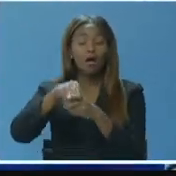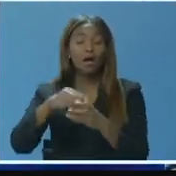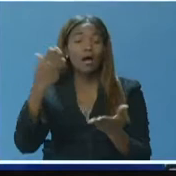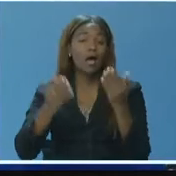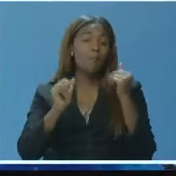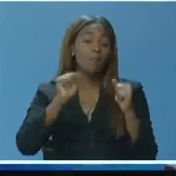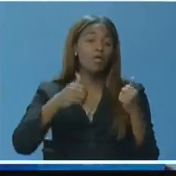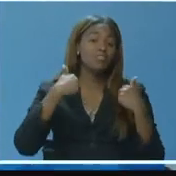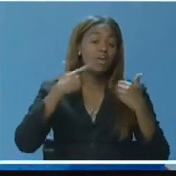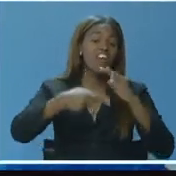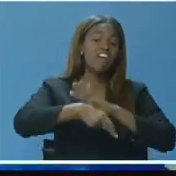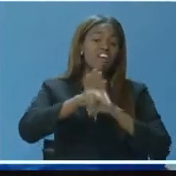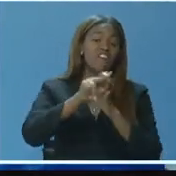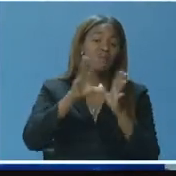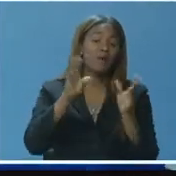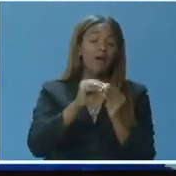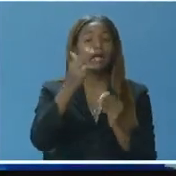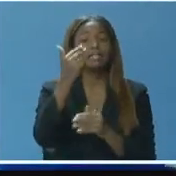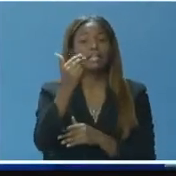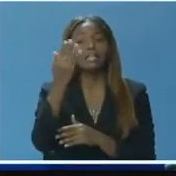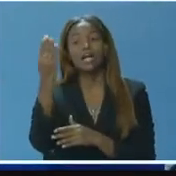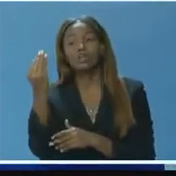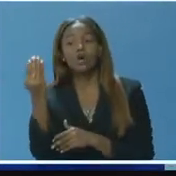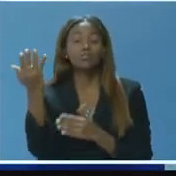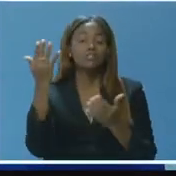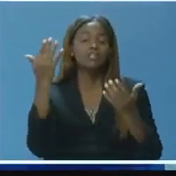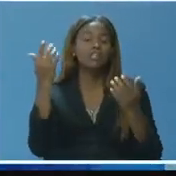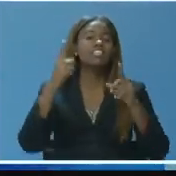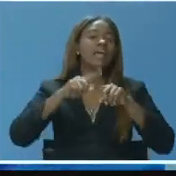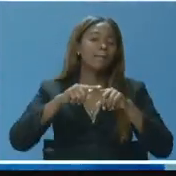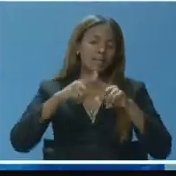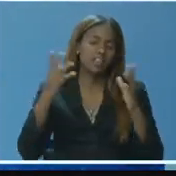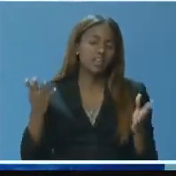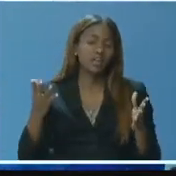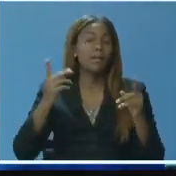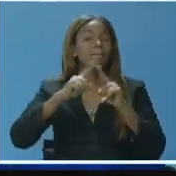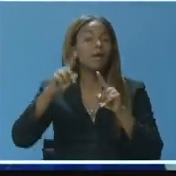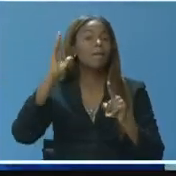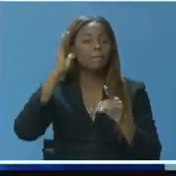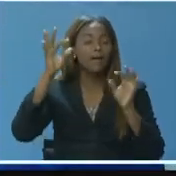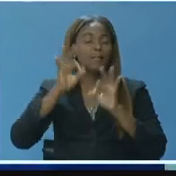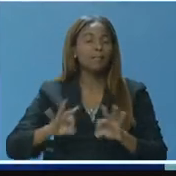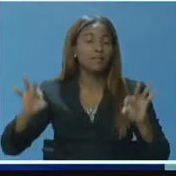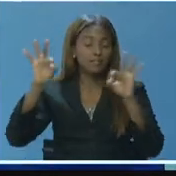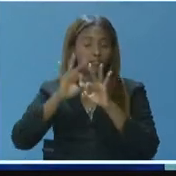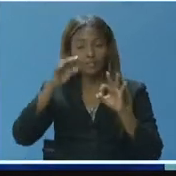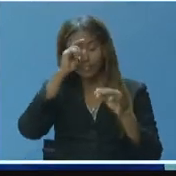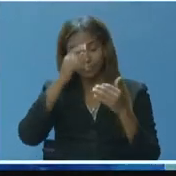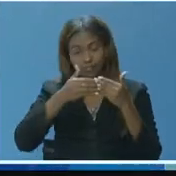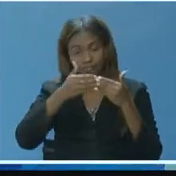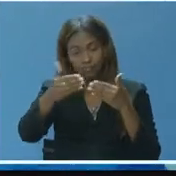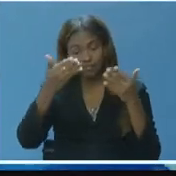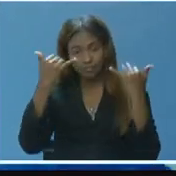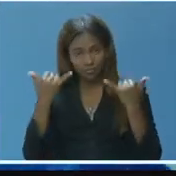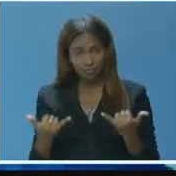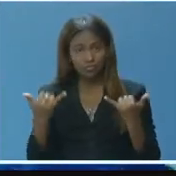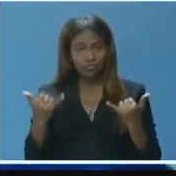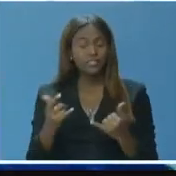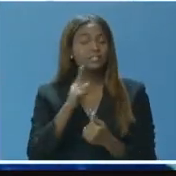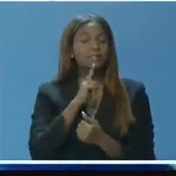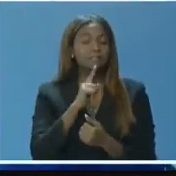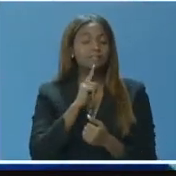13, 14 o lo que la sociedad determine. Lo que sí va a ser importante es que a partir de ahora,